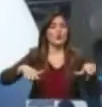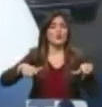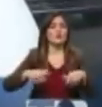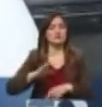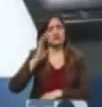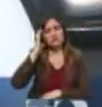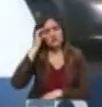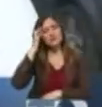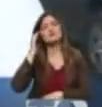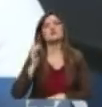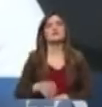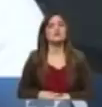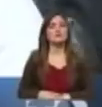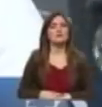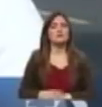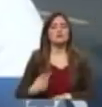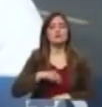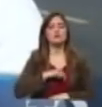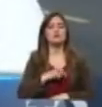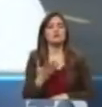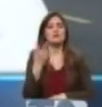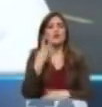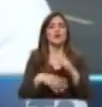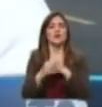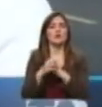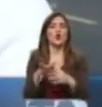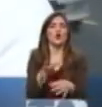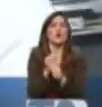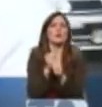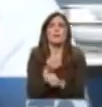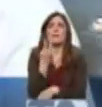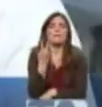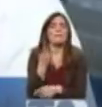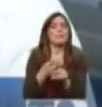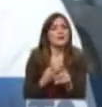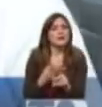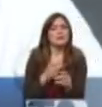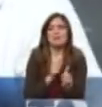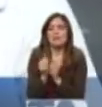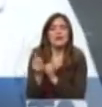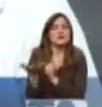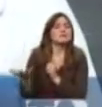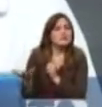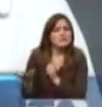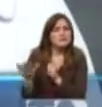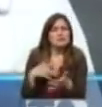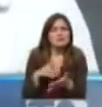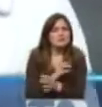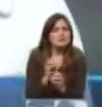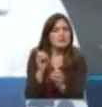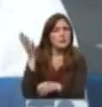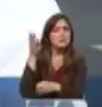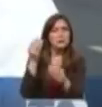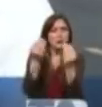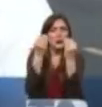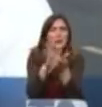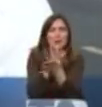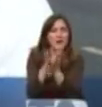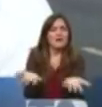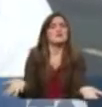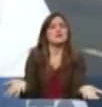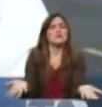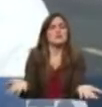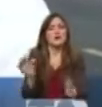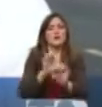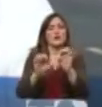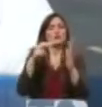muy preocupados, o sea, ¿cómo nuestros hijos van a recuperar 2 meses que ya han transcurrido de clases? ¿Cómo los van a recuperar? ¿Qué van a hacer para calificarles